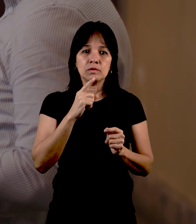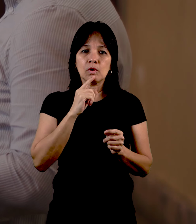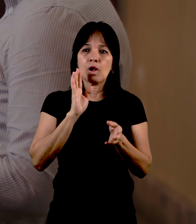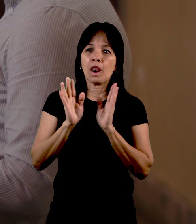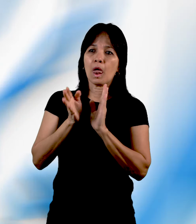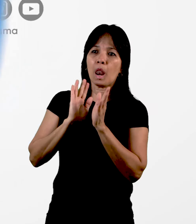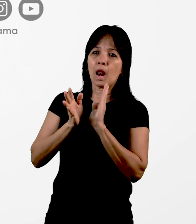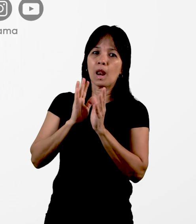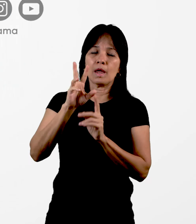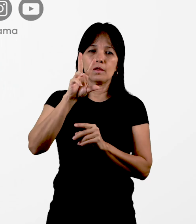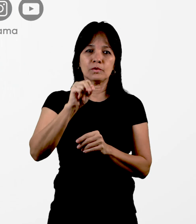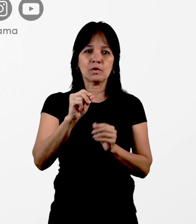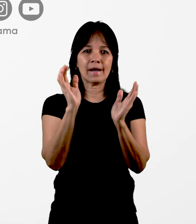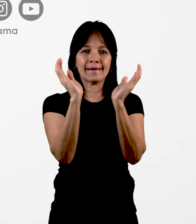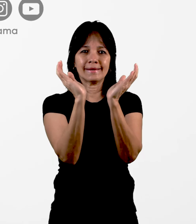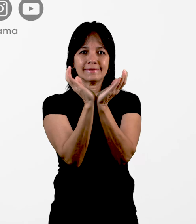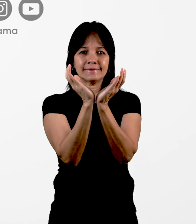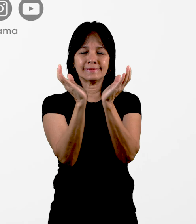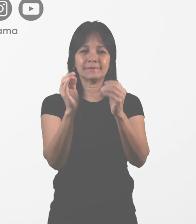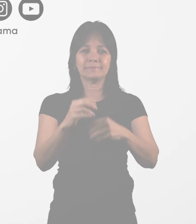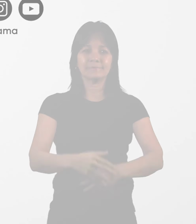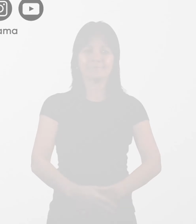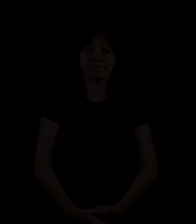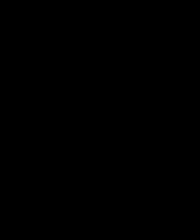socializar. Caja de Seguro Social.